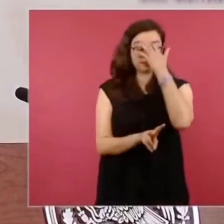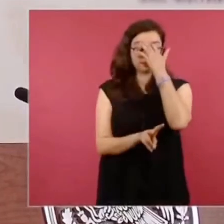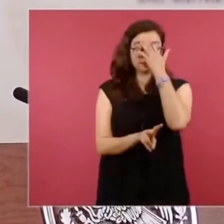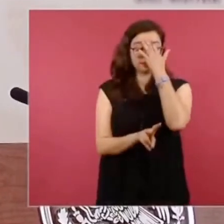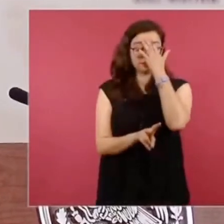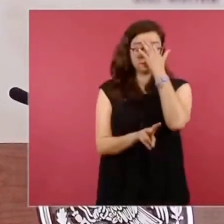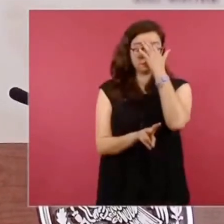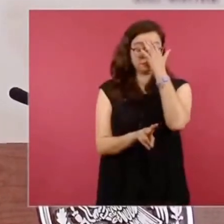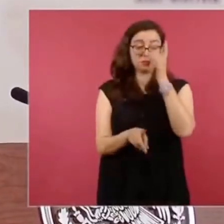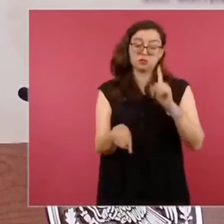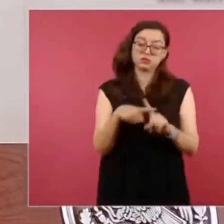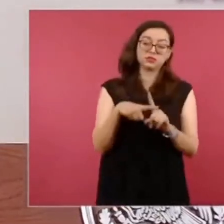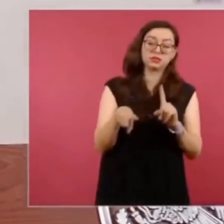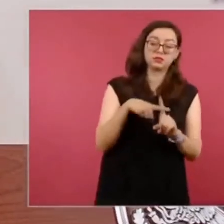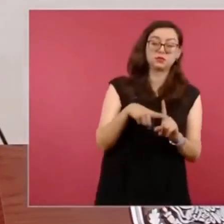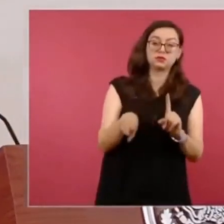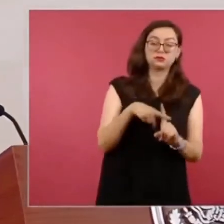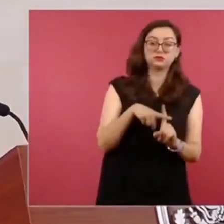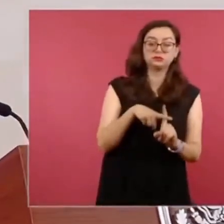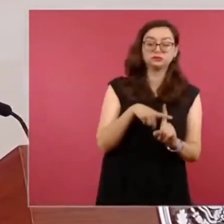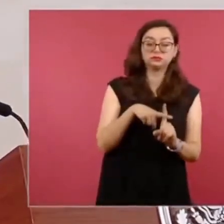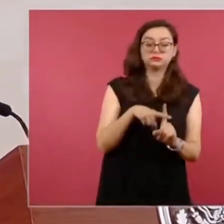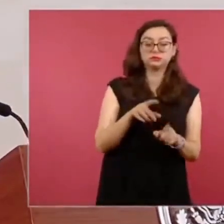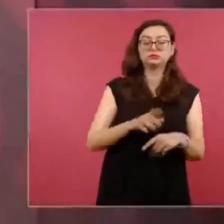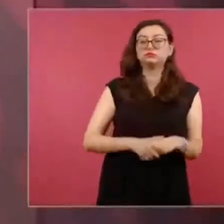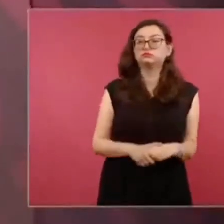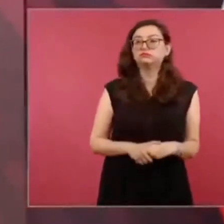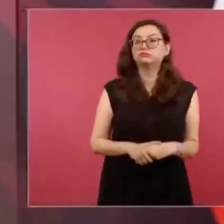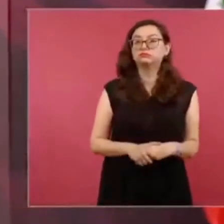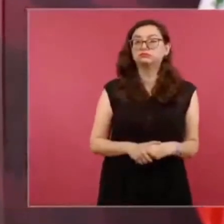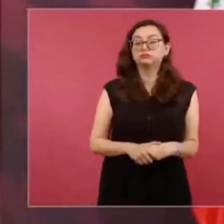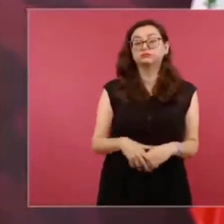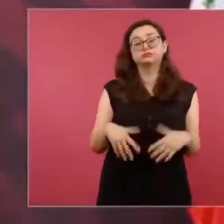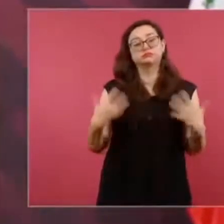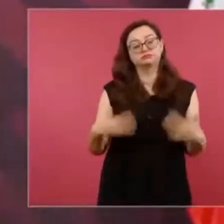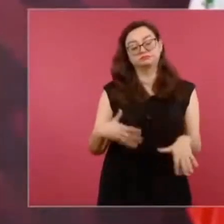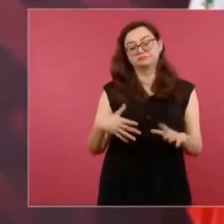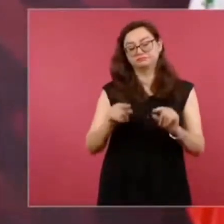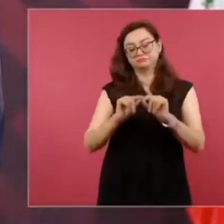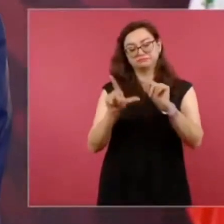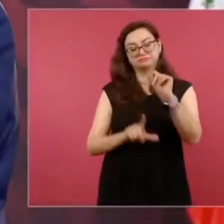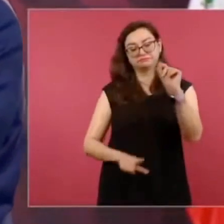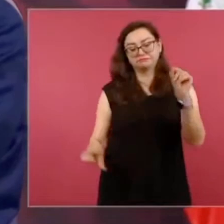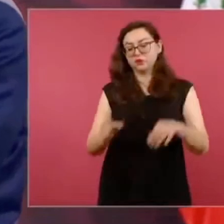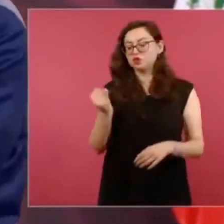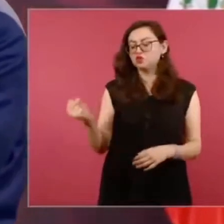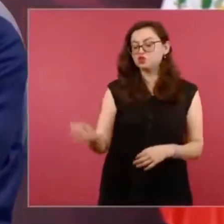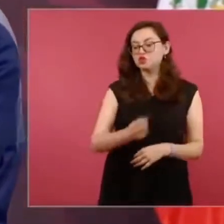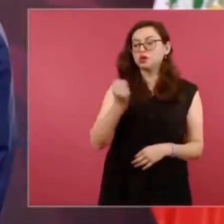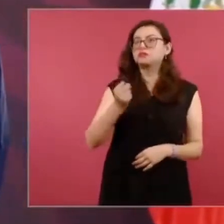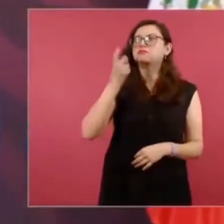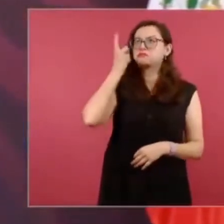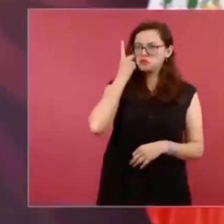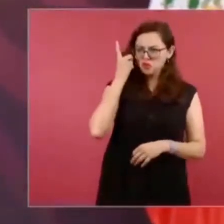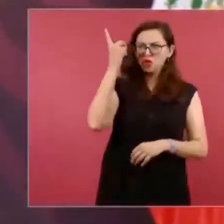un sentido distinto, diría, bendito México, tan cerca de